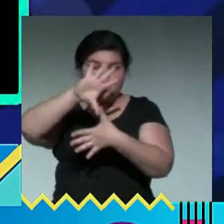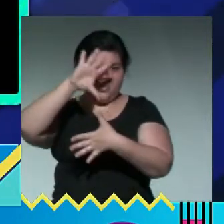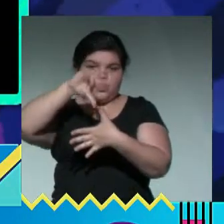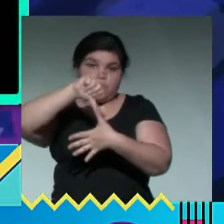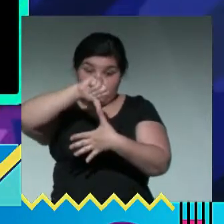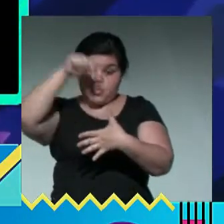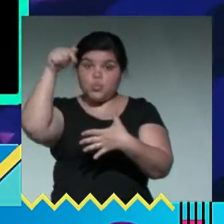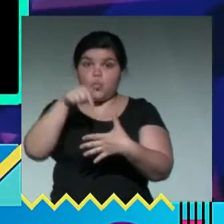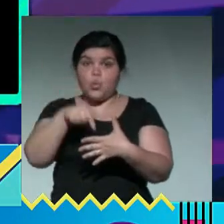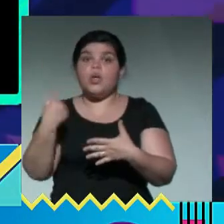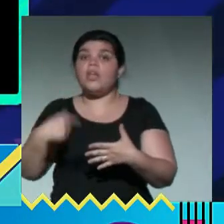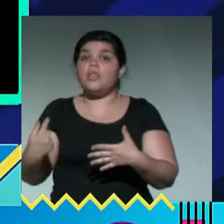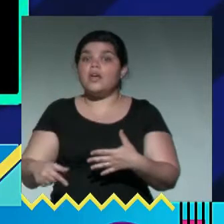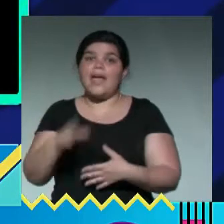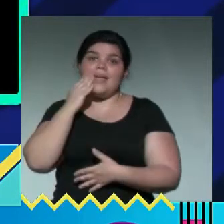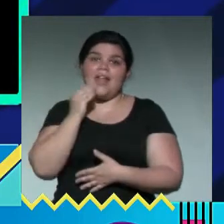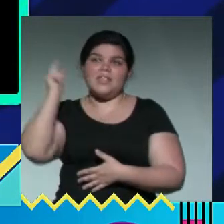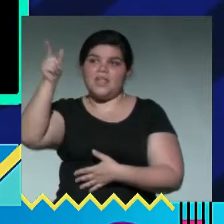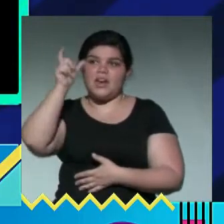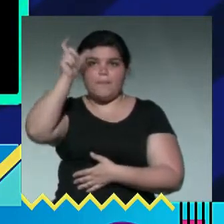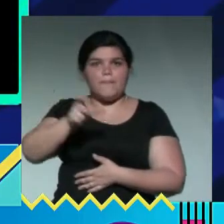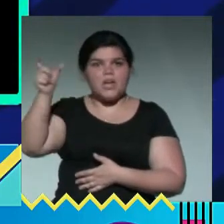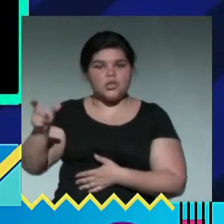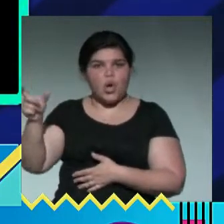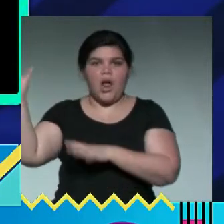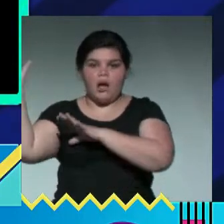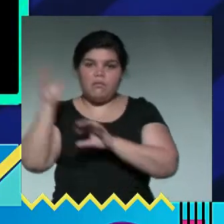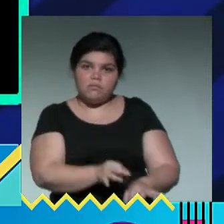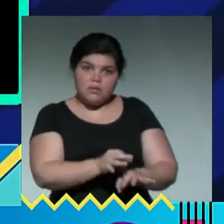en Inglaterra. Llegan puritanos, llegan